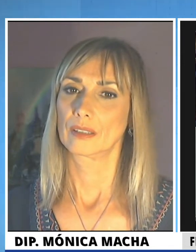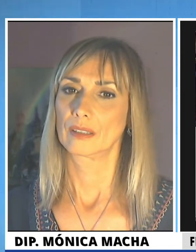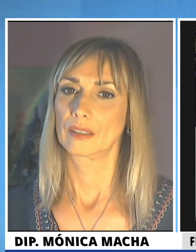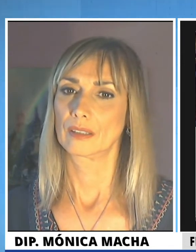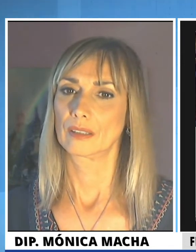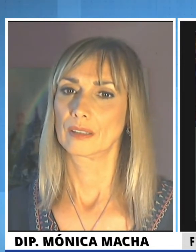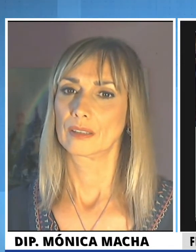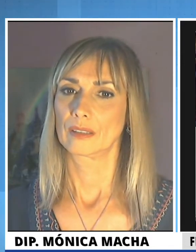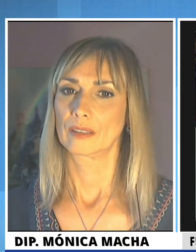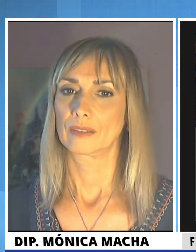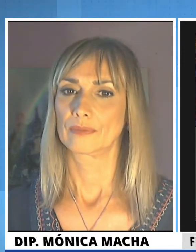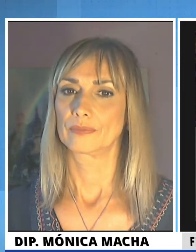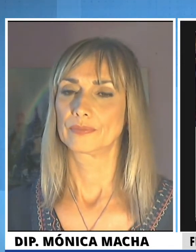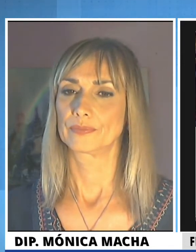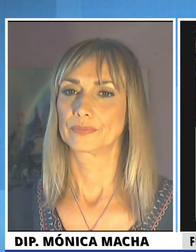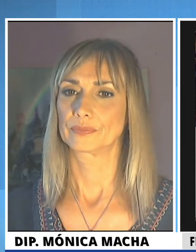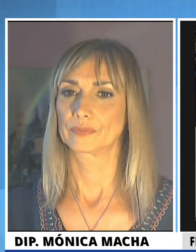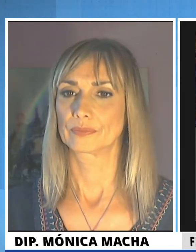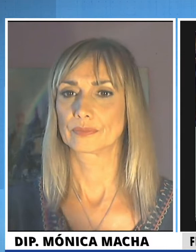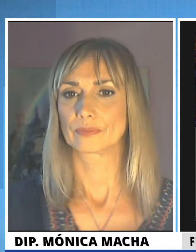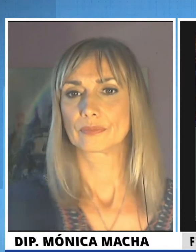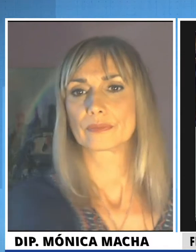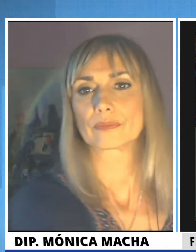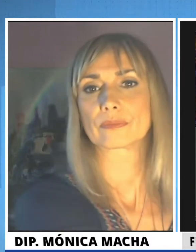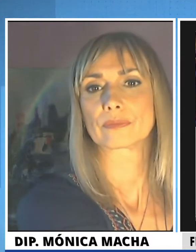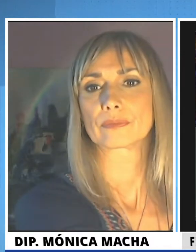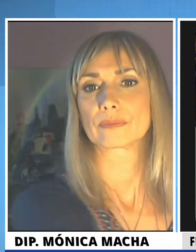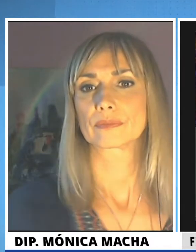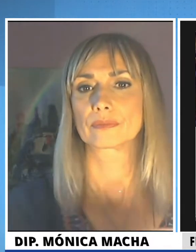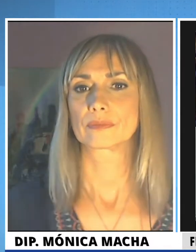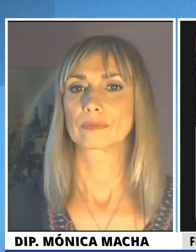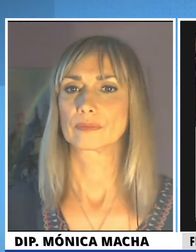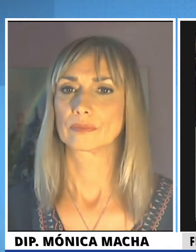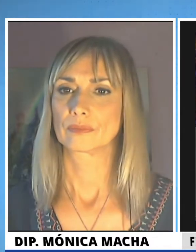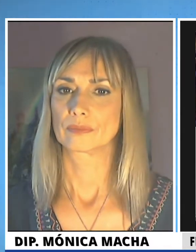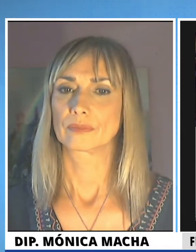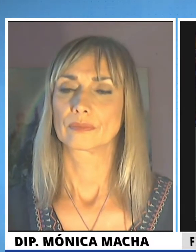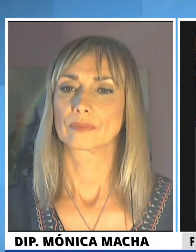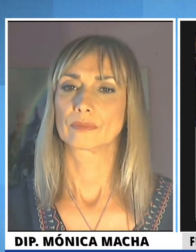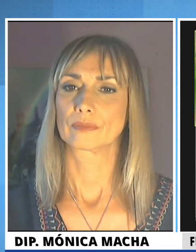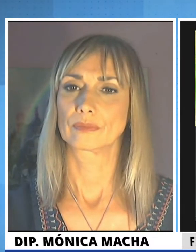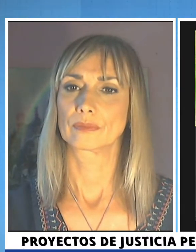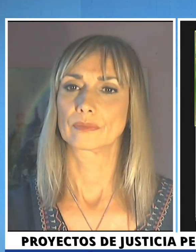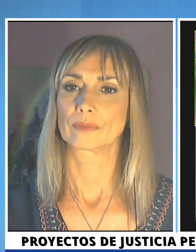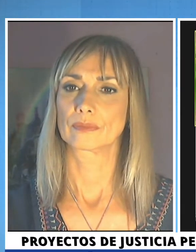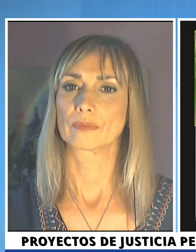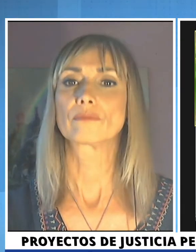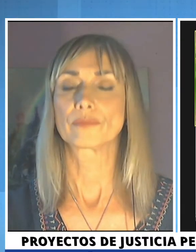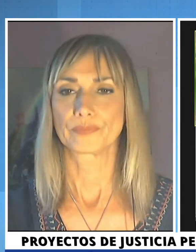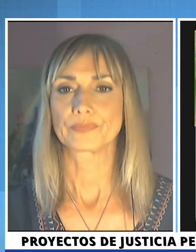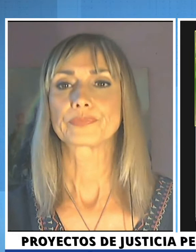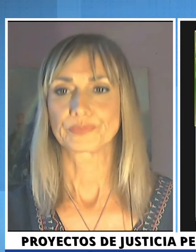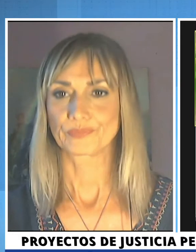Así que yo creo que ahí, ese no lo esperábamos, pero me parece sumamente interesante también. Perfecto. Karin, quiero